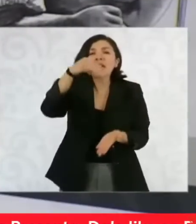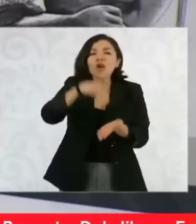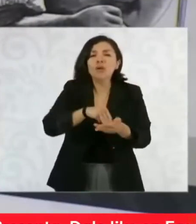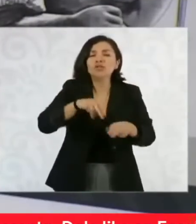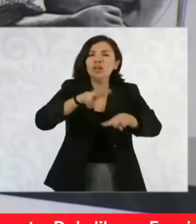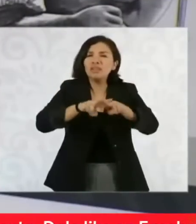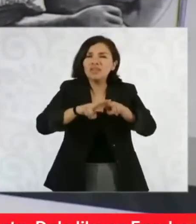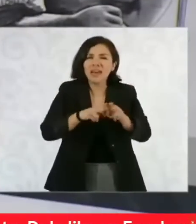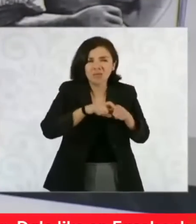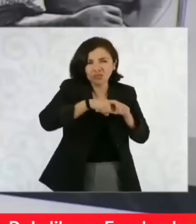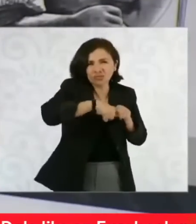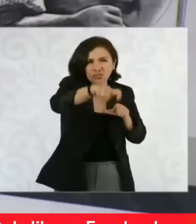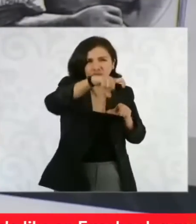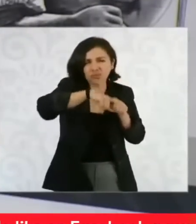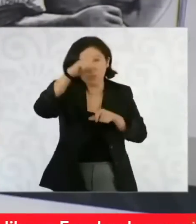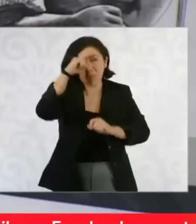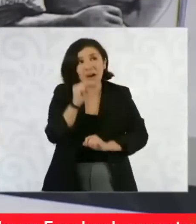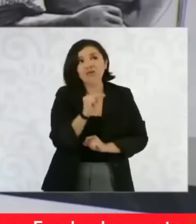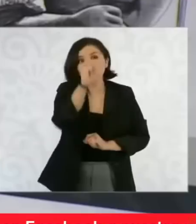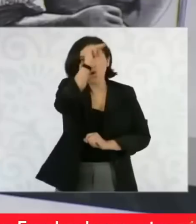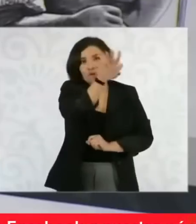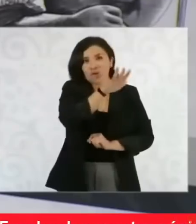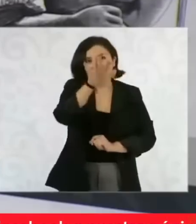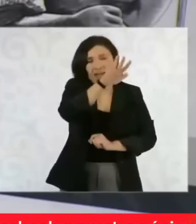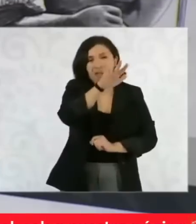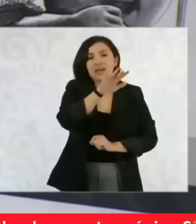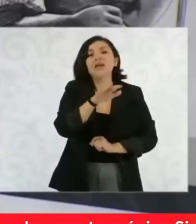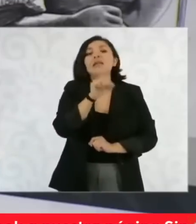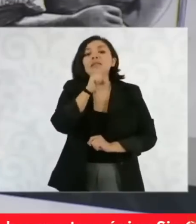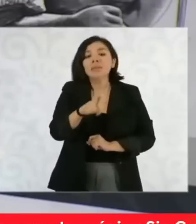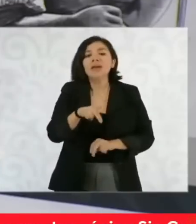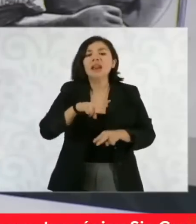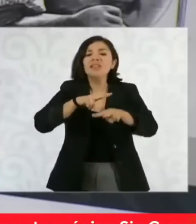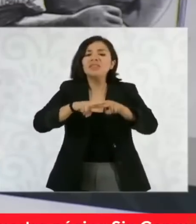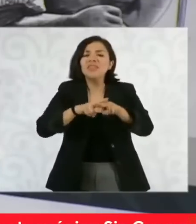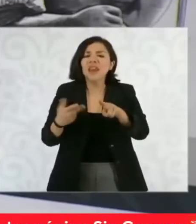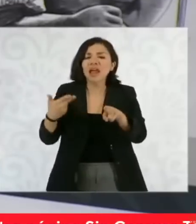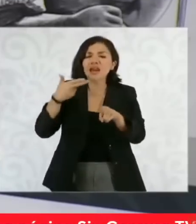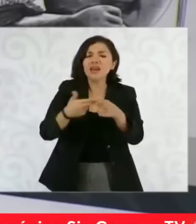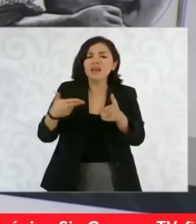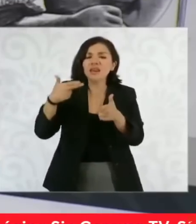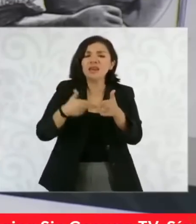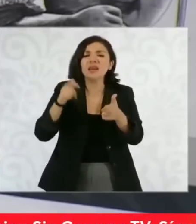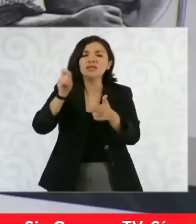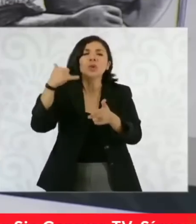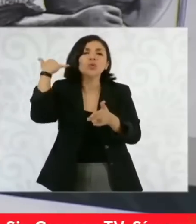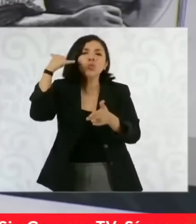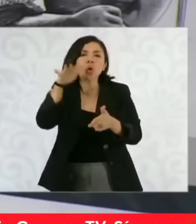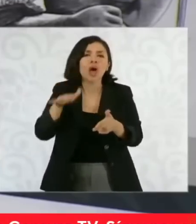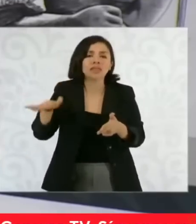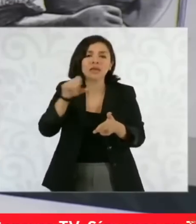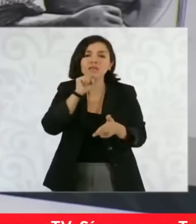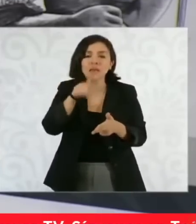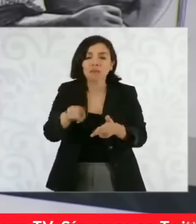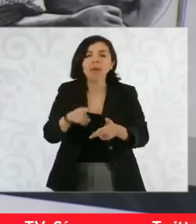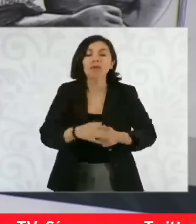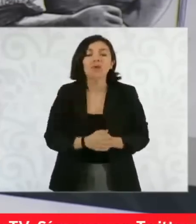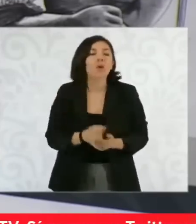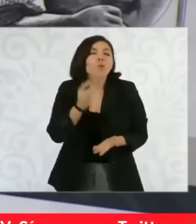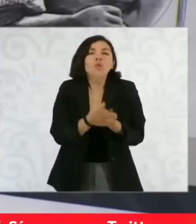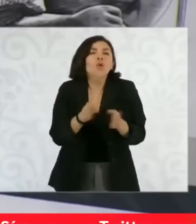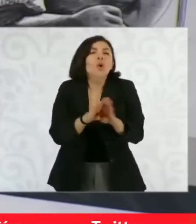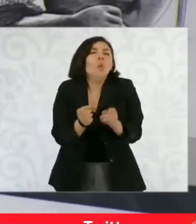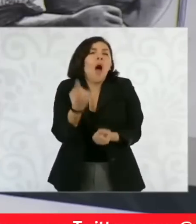vías férreas hacia el norte del país y el tren de carga en la península de Yucatán, solo por